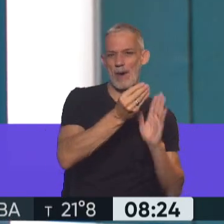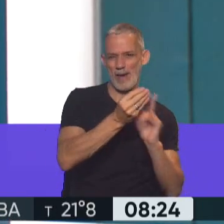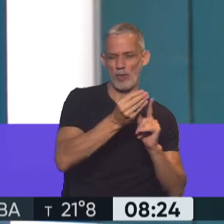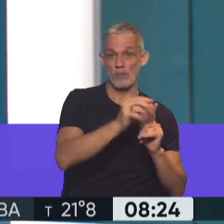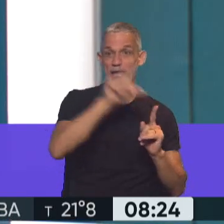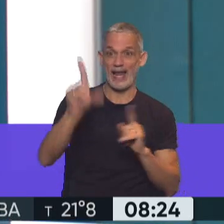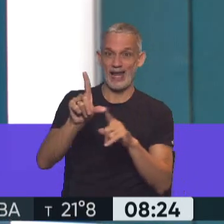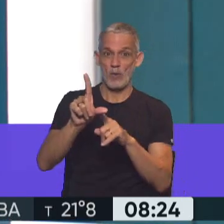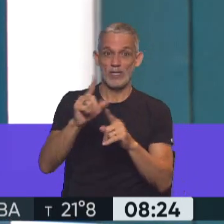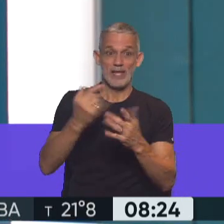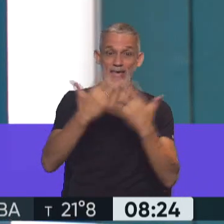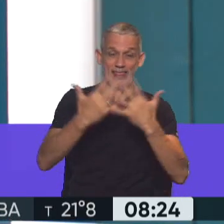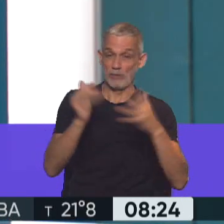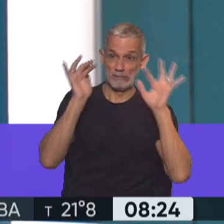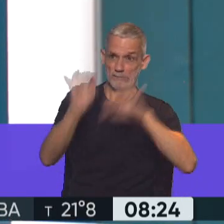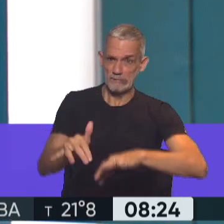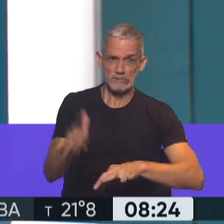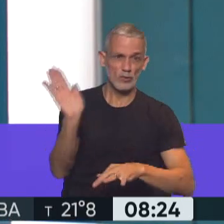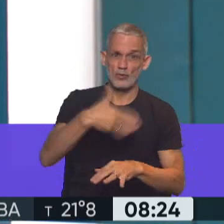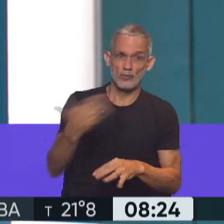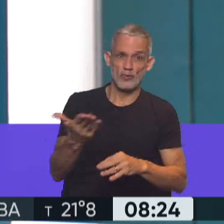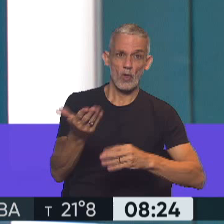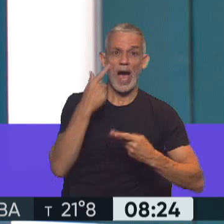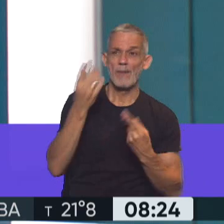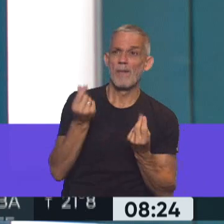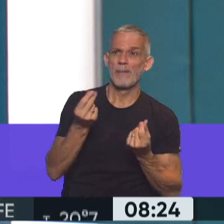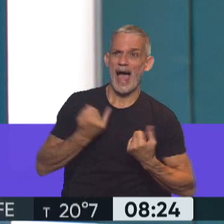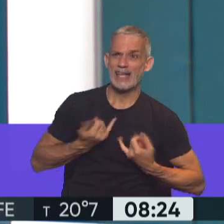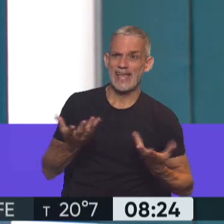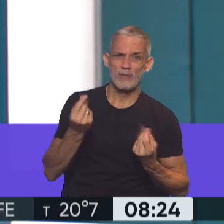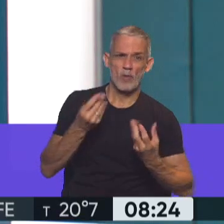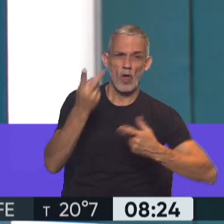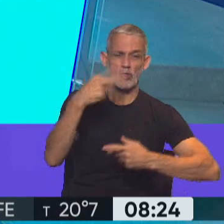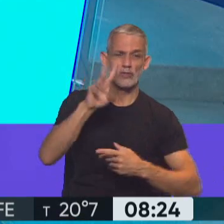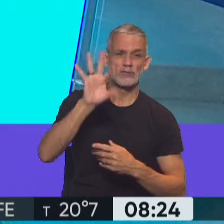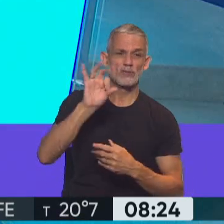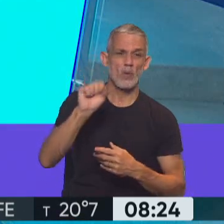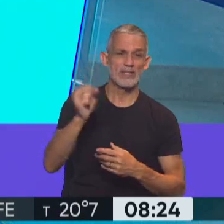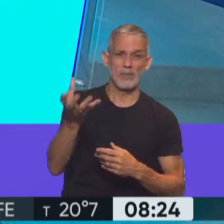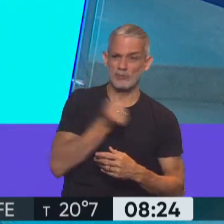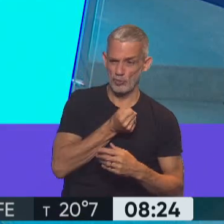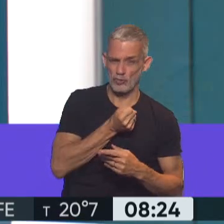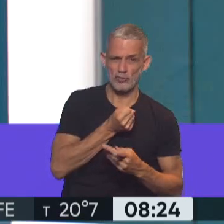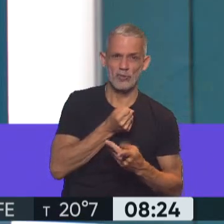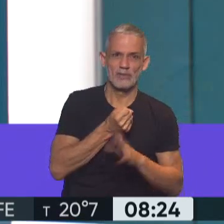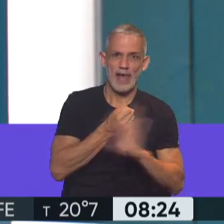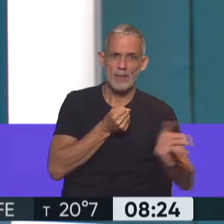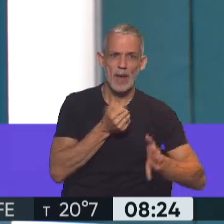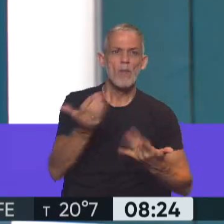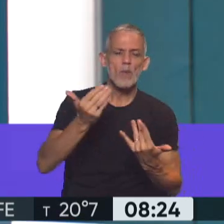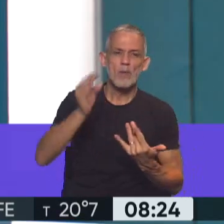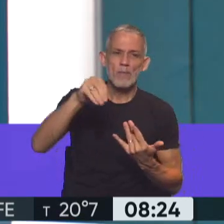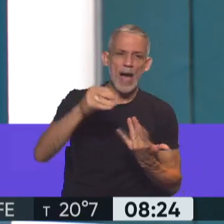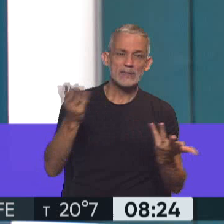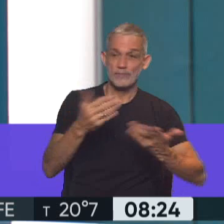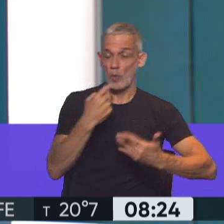El lunes fue el día que todos fueron a los bancos como, a ver mi plata, estos 250 pesos que puedo sacar, a ver si puedo. Bueno, estaban